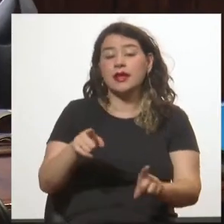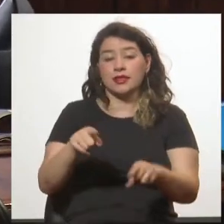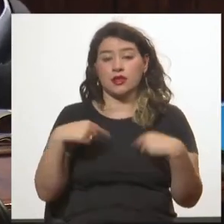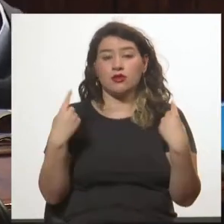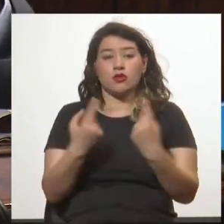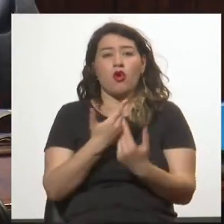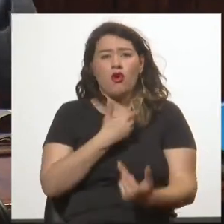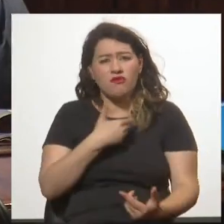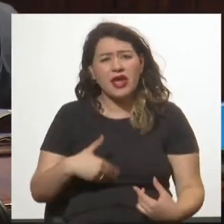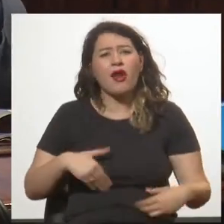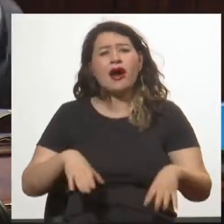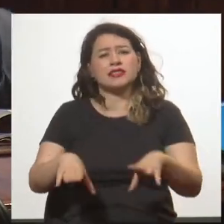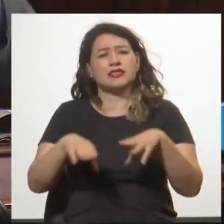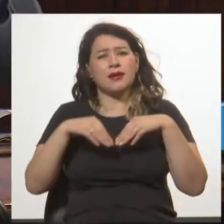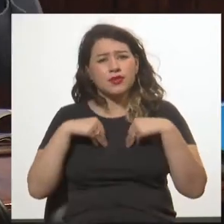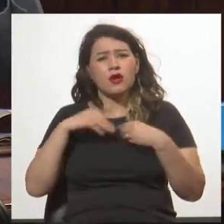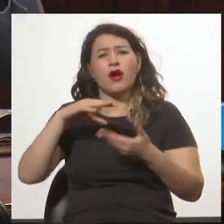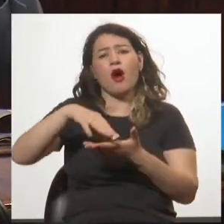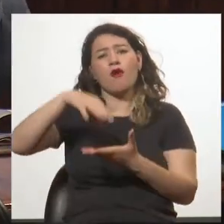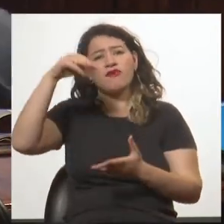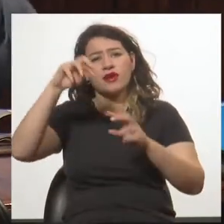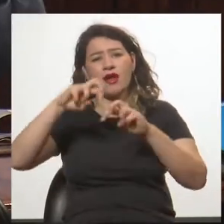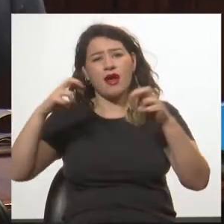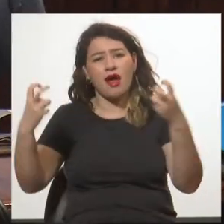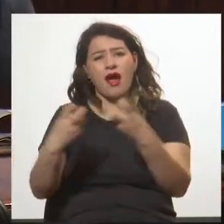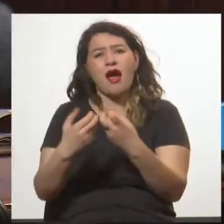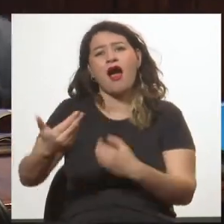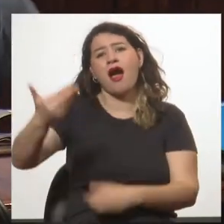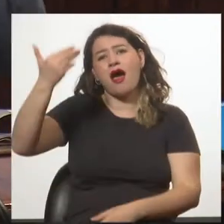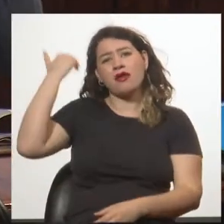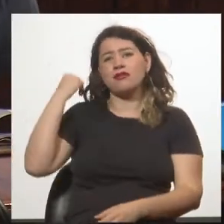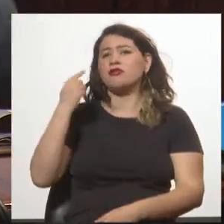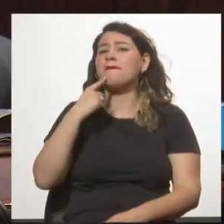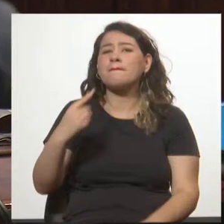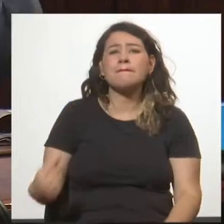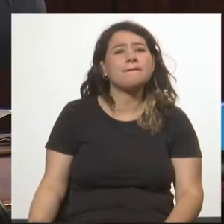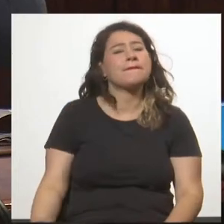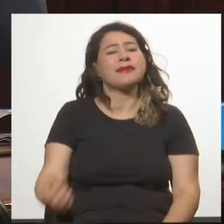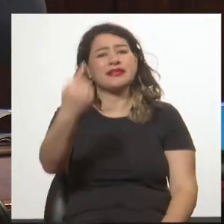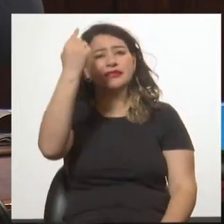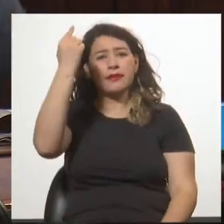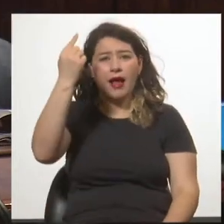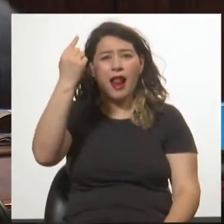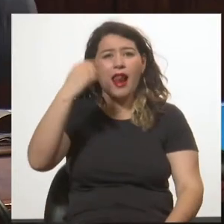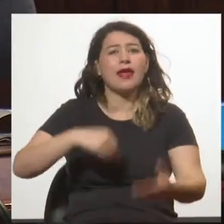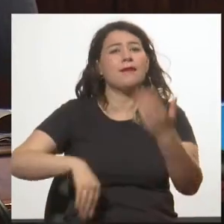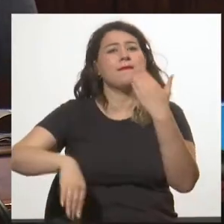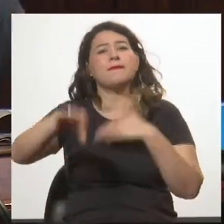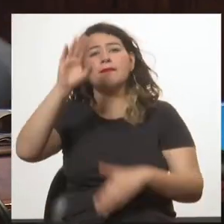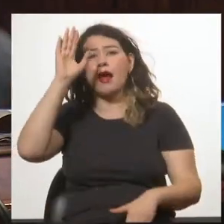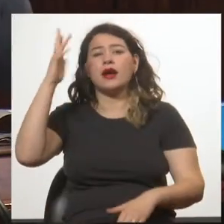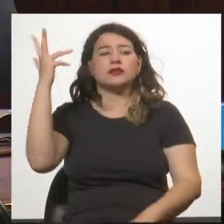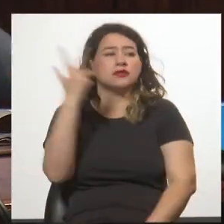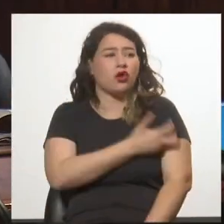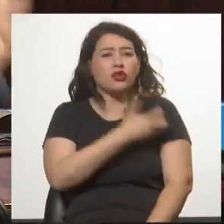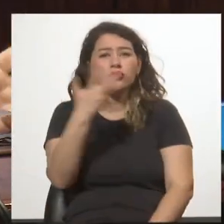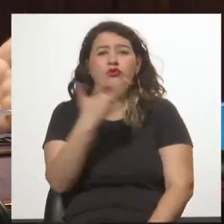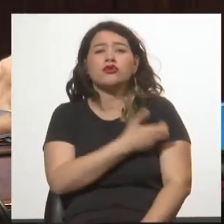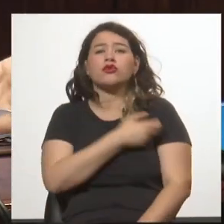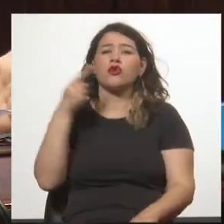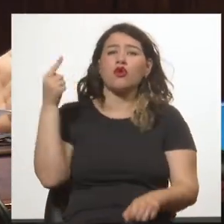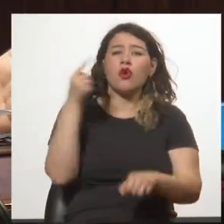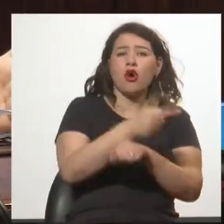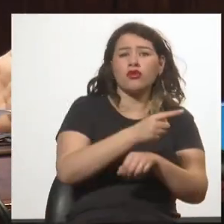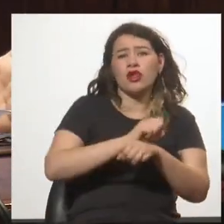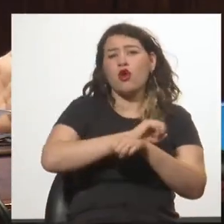abrazo delante la arena cuando en el constituyó el principal y más grande vacunatorio contra el kobe